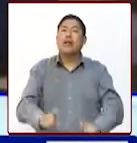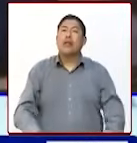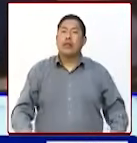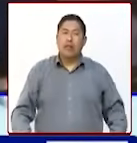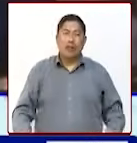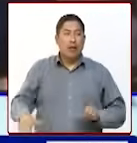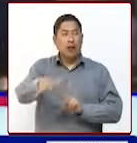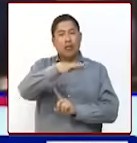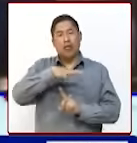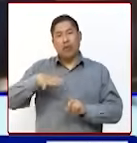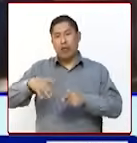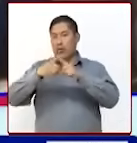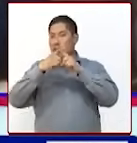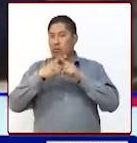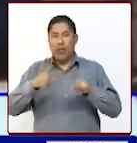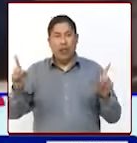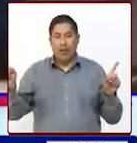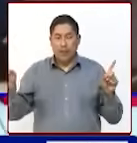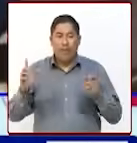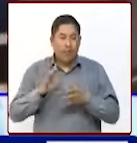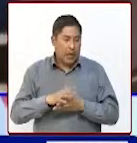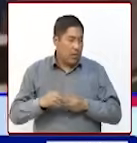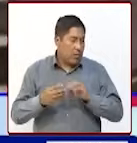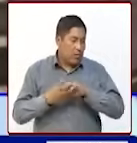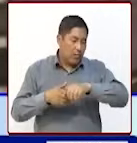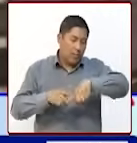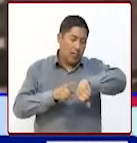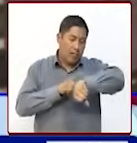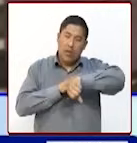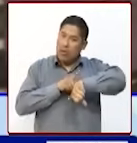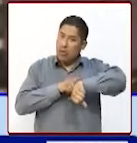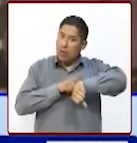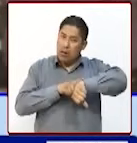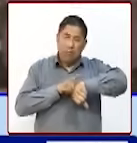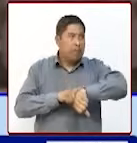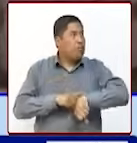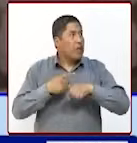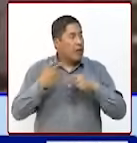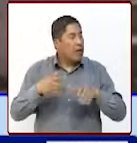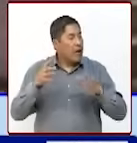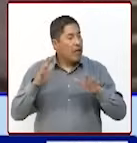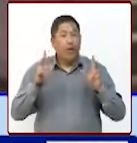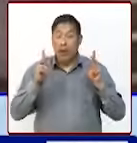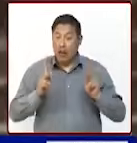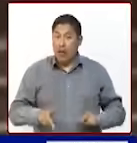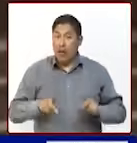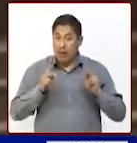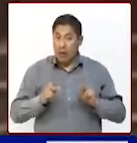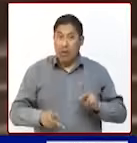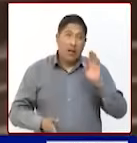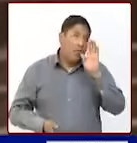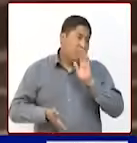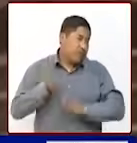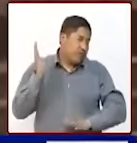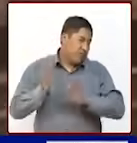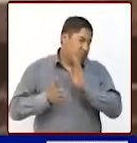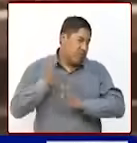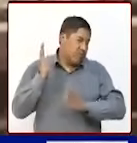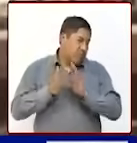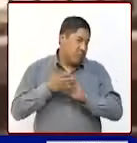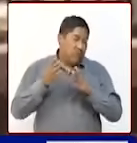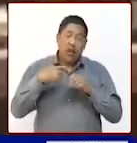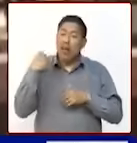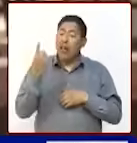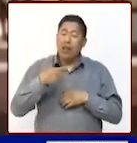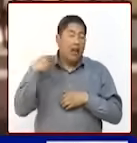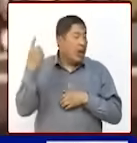Con un panorama distinto a lo habitual, te cuento, Miriam. A esta hora, generalmente, las flotas, las personas que desean trasladarse hasta diferentes